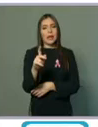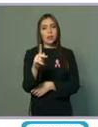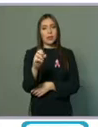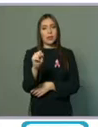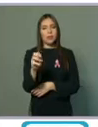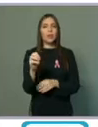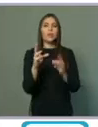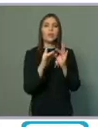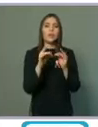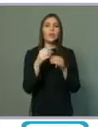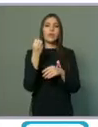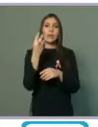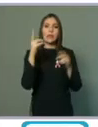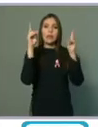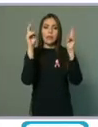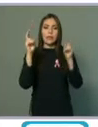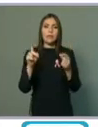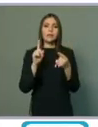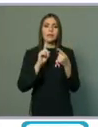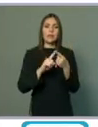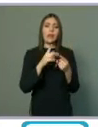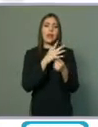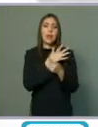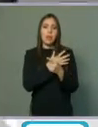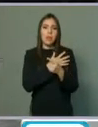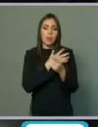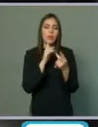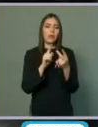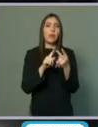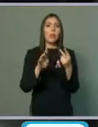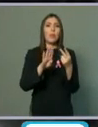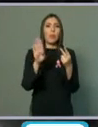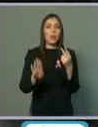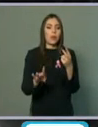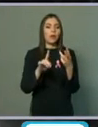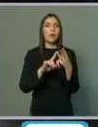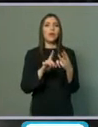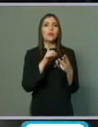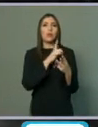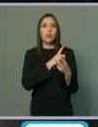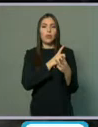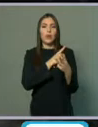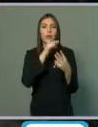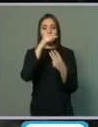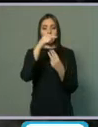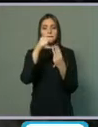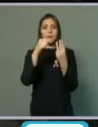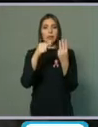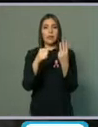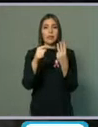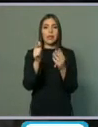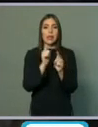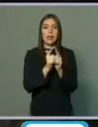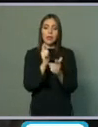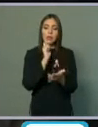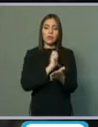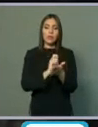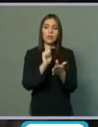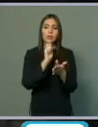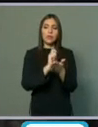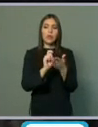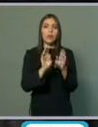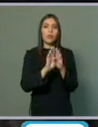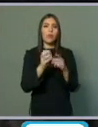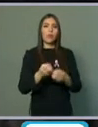amor, la muerte, la soledad y todo esto, temas muy poéticos. Él los aborda en los primeros libros como desde una parte